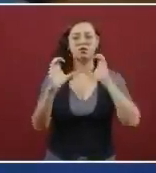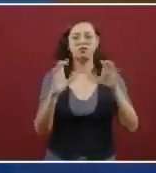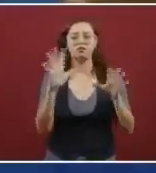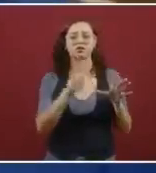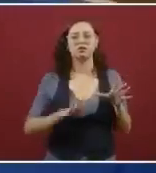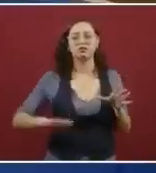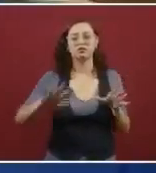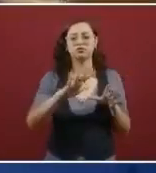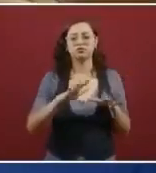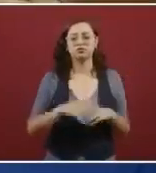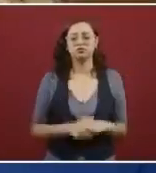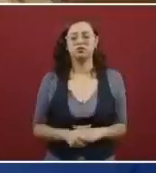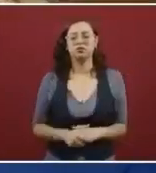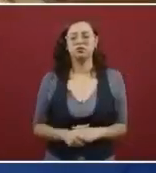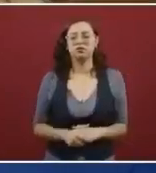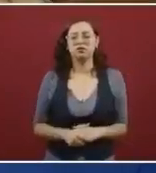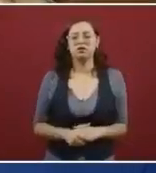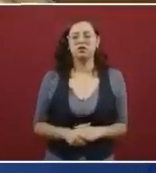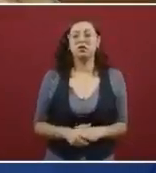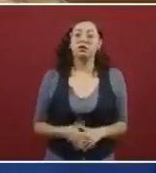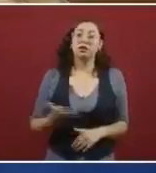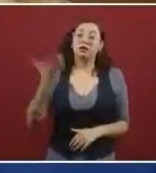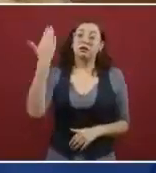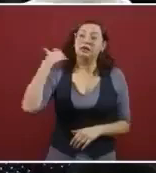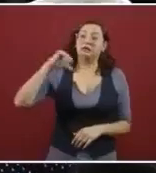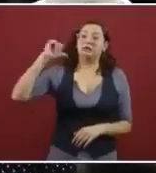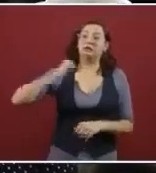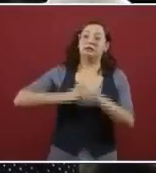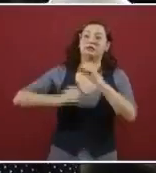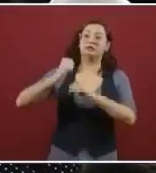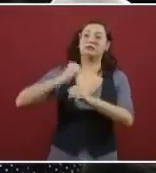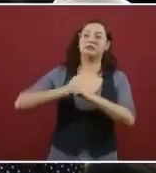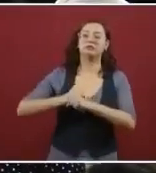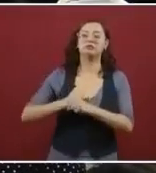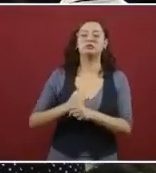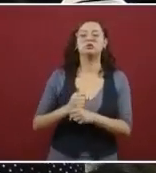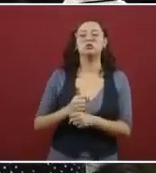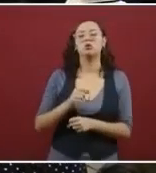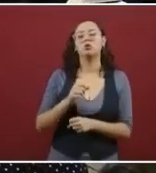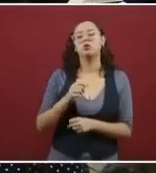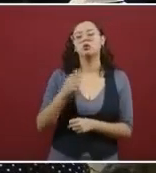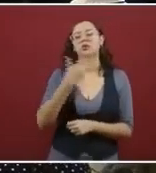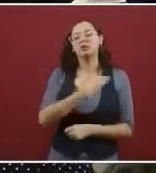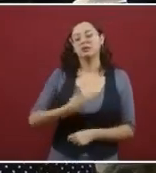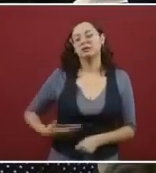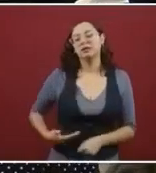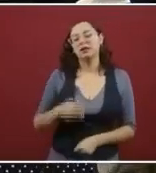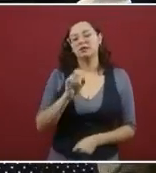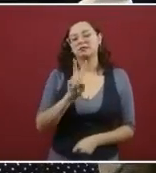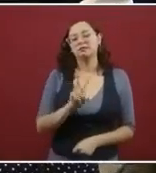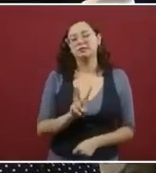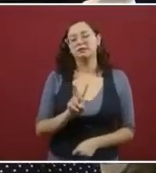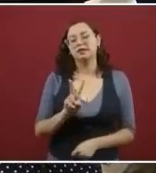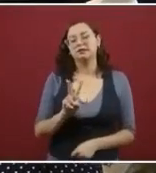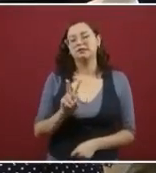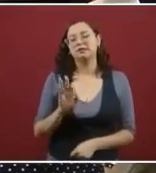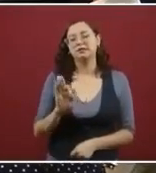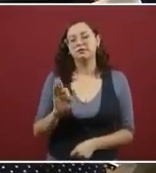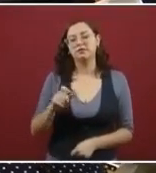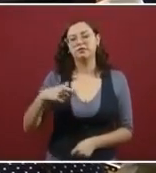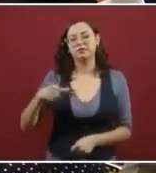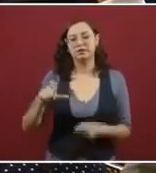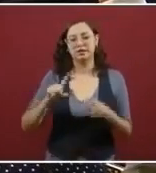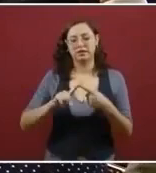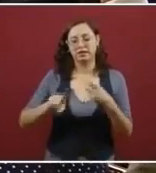el sexenio de Vicente Fox y de Calderón se contrataron, por ejemplo, el libro